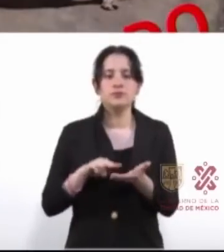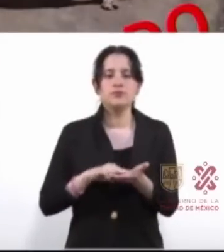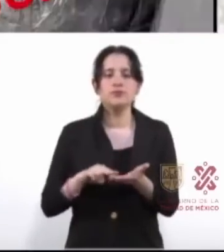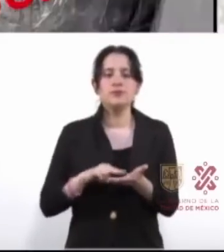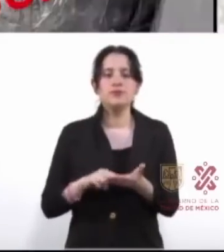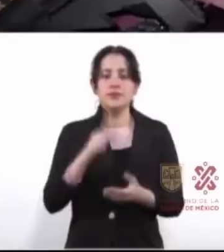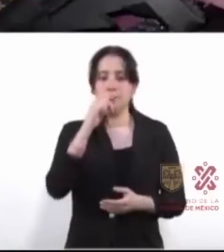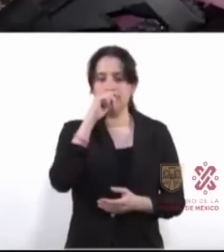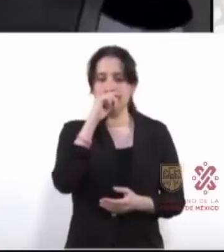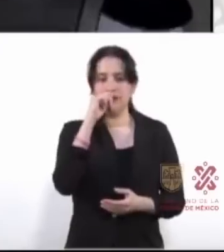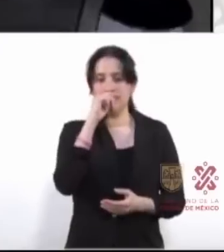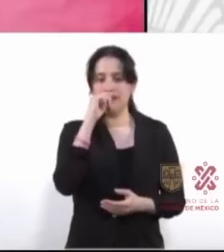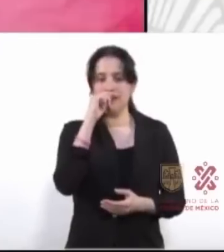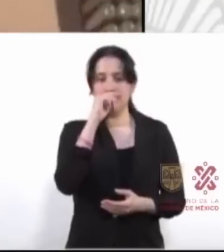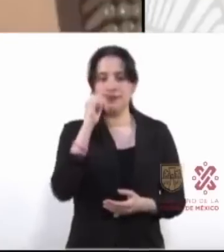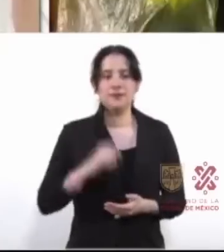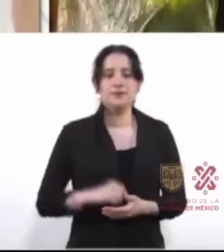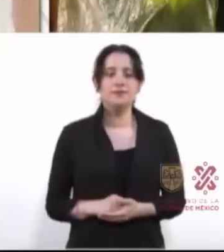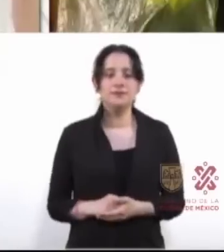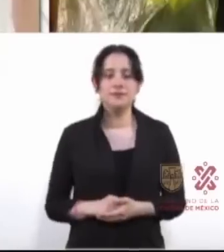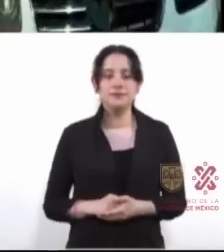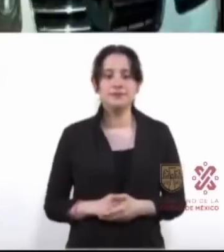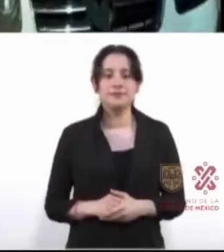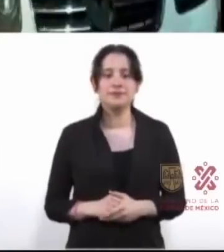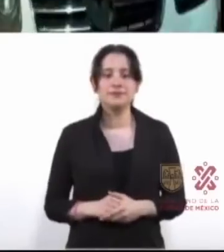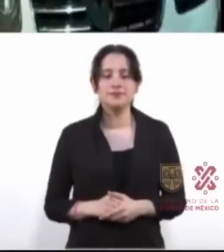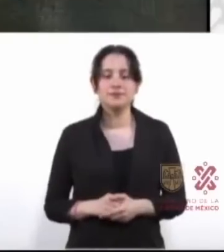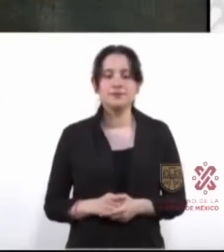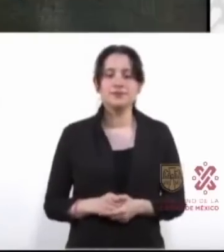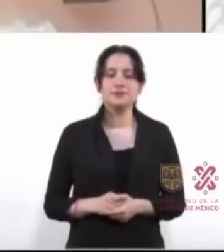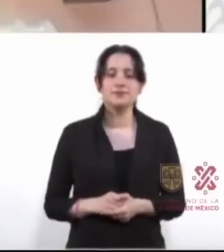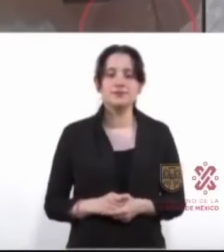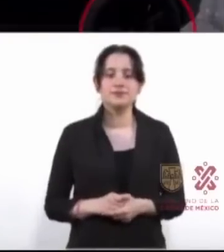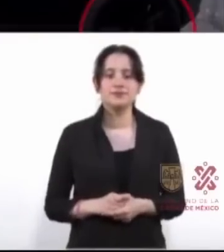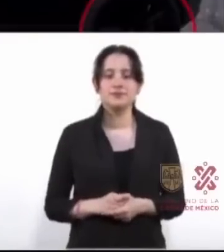acaba de mostrar el secretario, utilizado como muro durante la agresión.